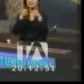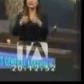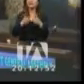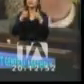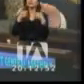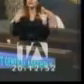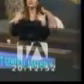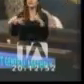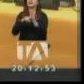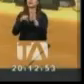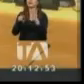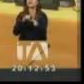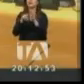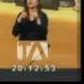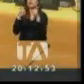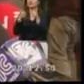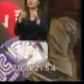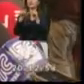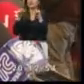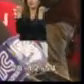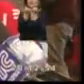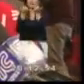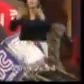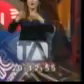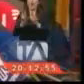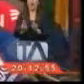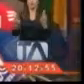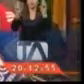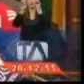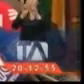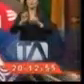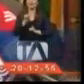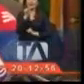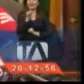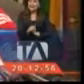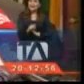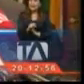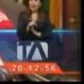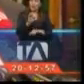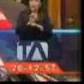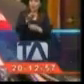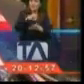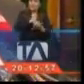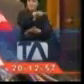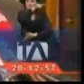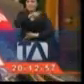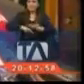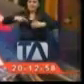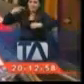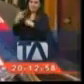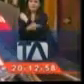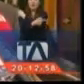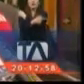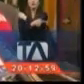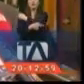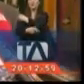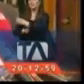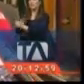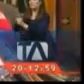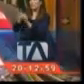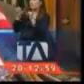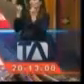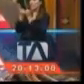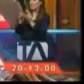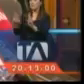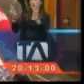candidatura como presidenta a la Asamblea de la ONU. Si ella resulta censurada en el país mientras aspira a ser presidente de la Asamblea